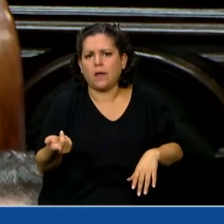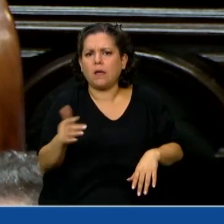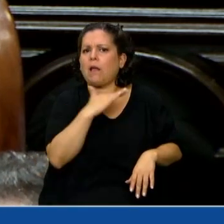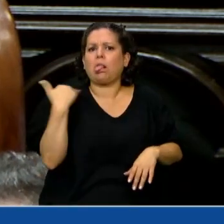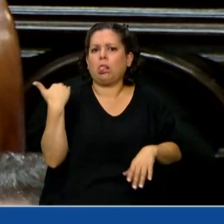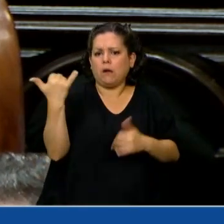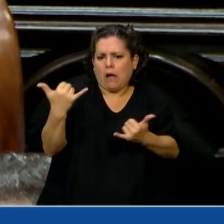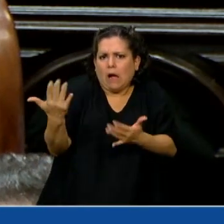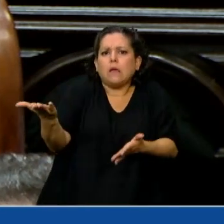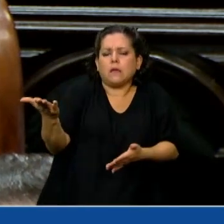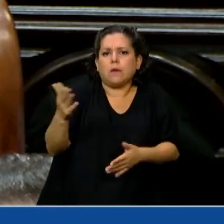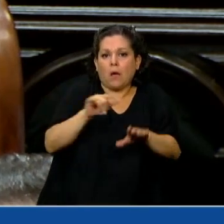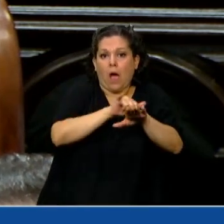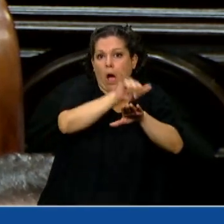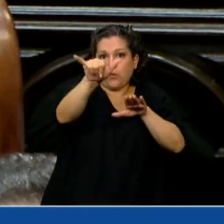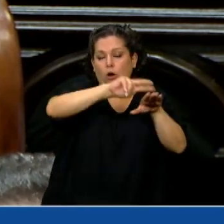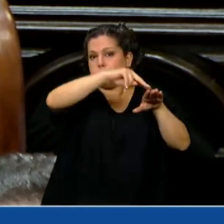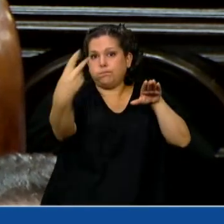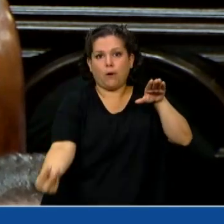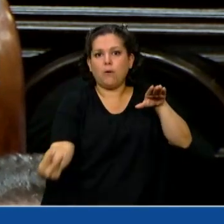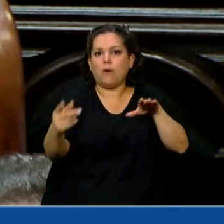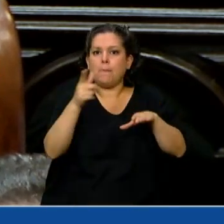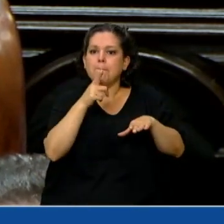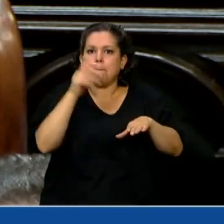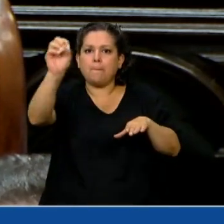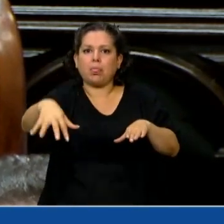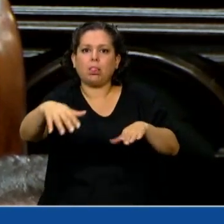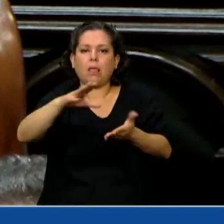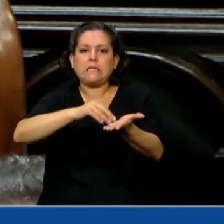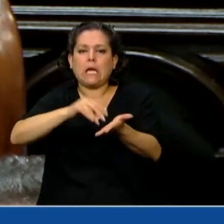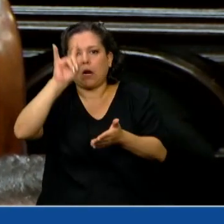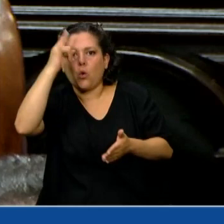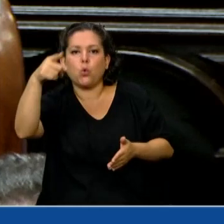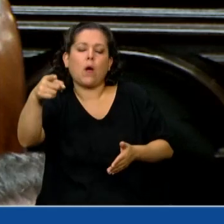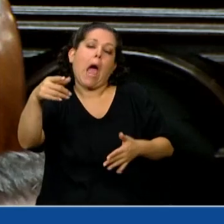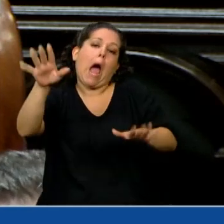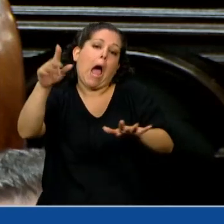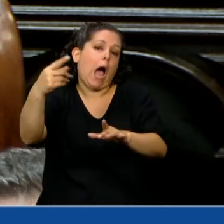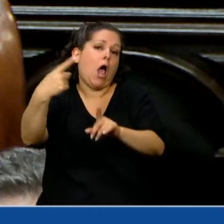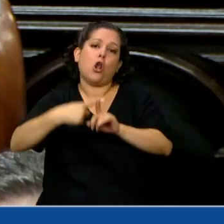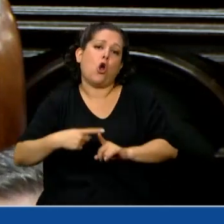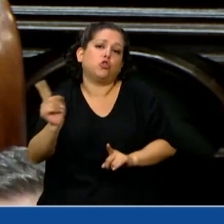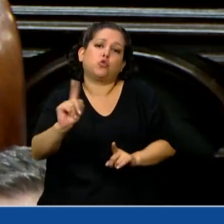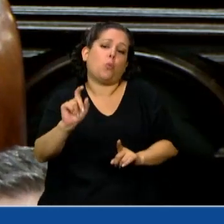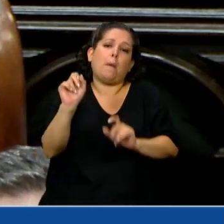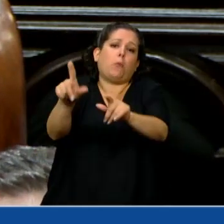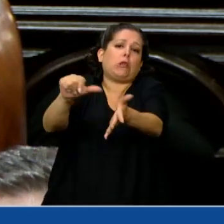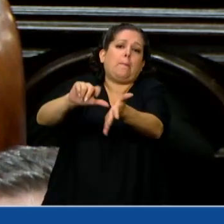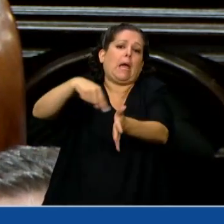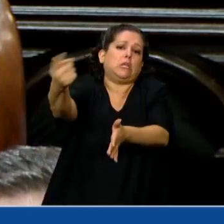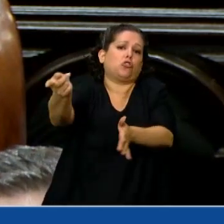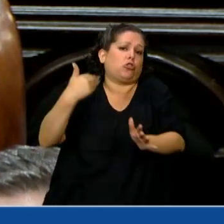cortada después de que los tiraban de los aviones. Claro, como aparecían en Uruguay no hay que contarlo, porque era en